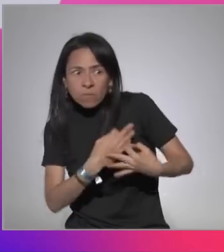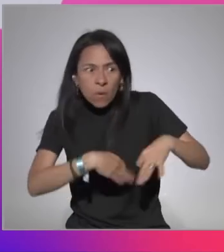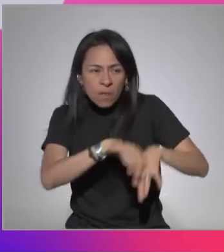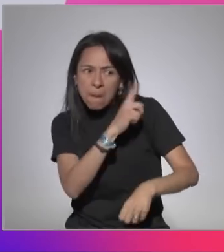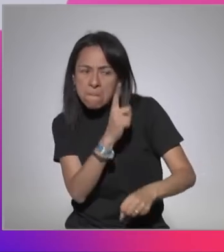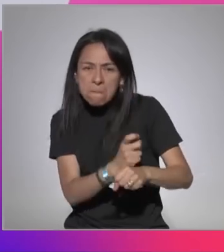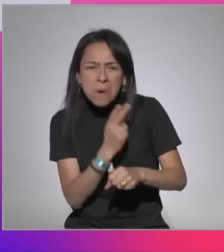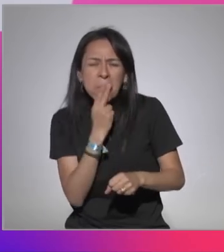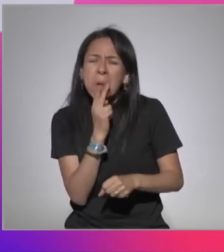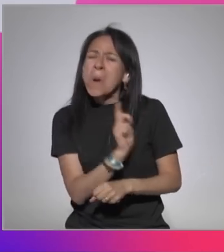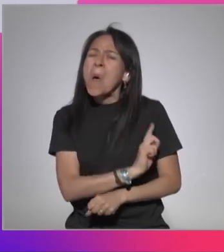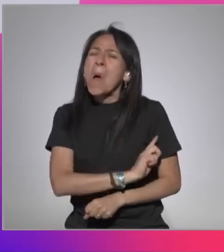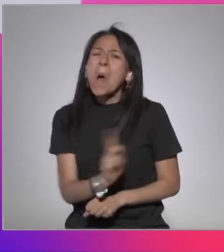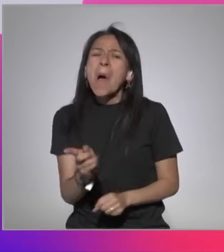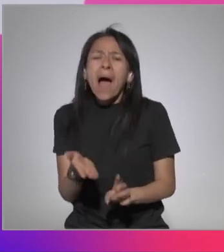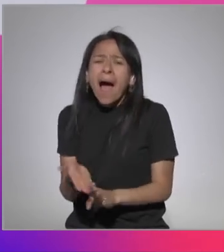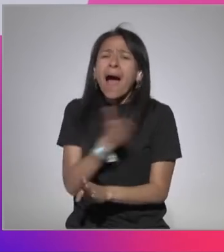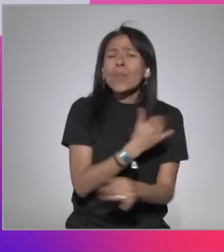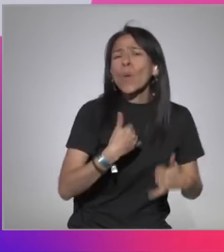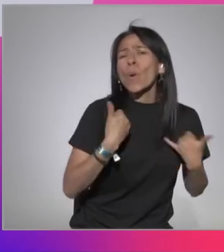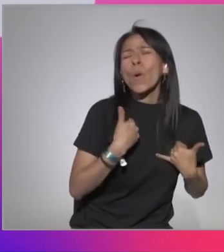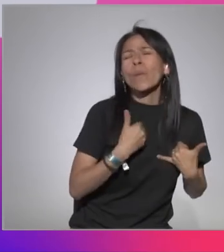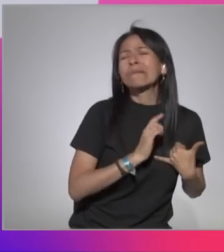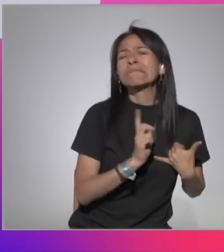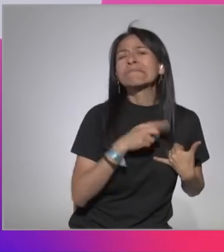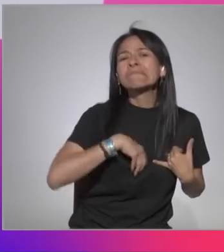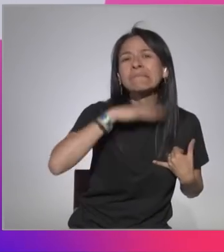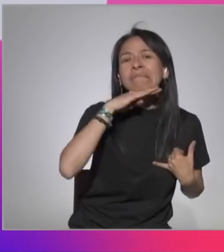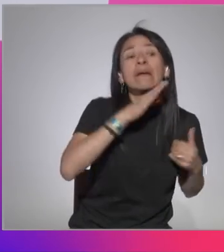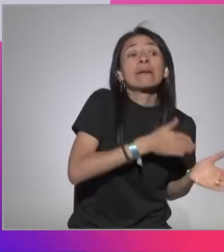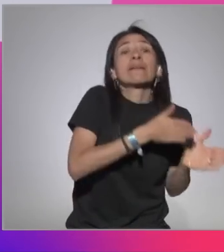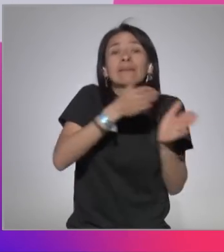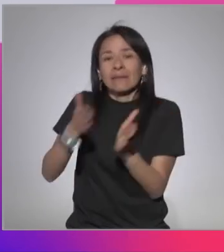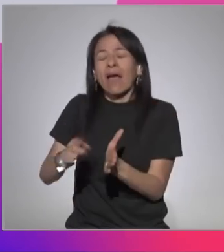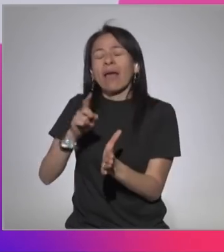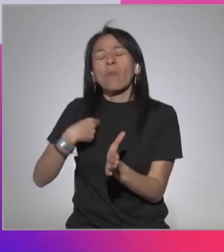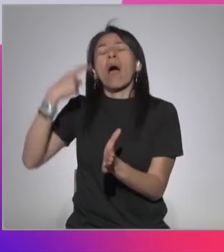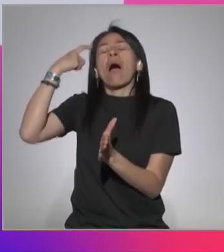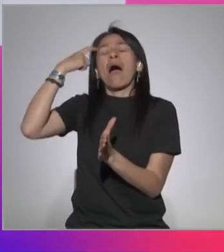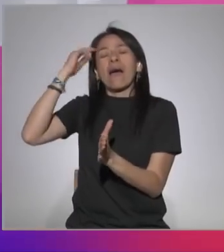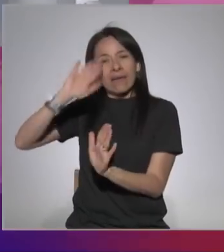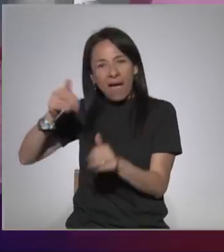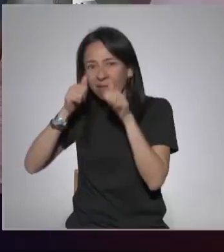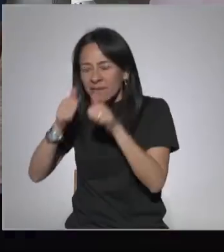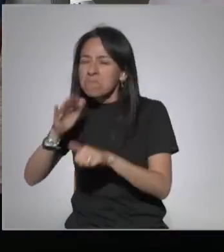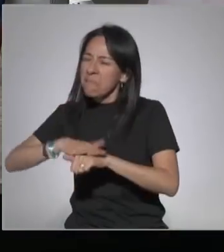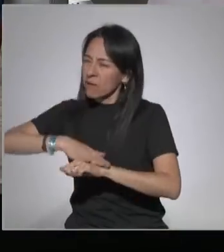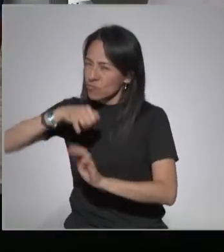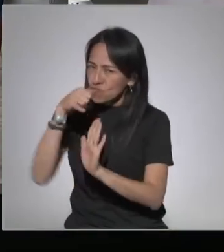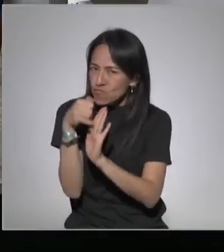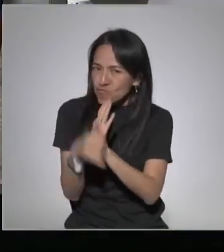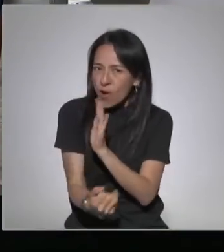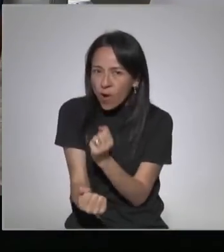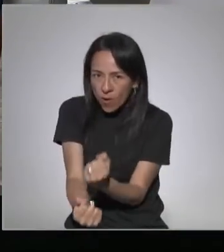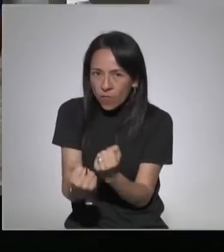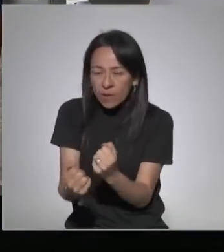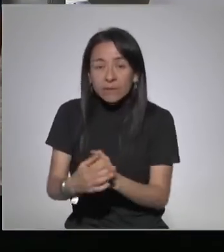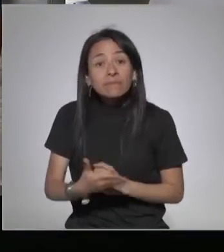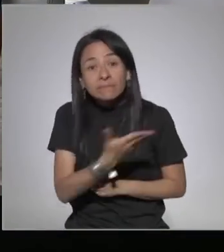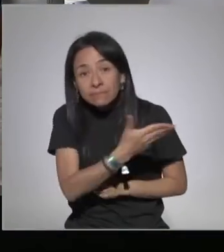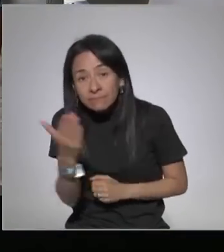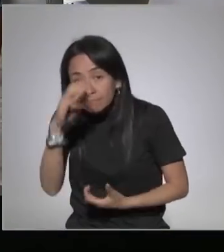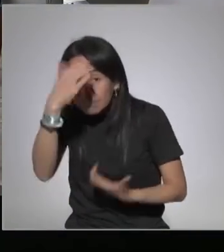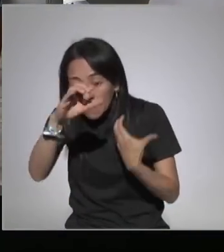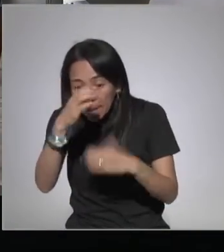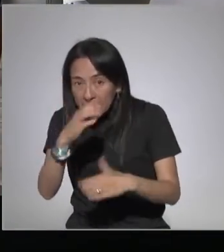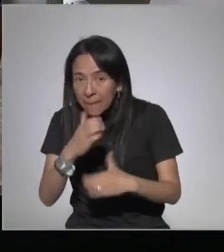cosas que en la juventud no pasa y se vive de una manera más profunda. Muchas gracias por las